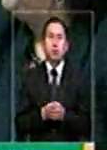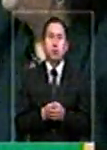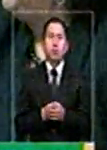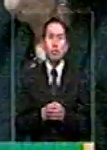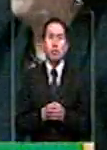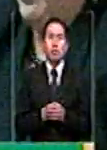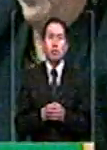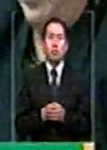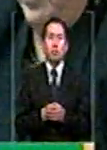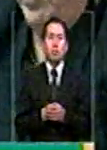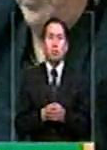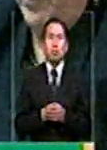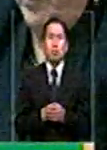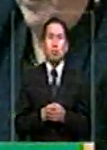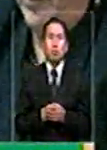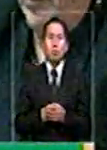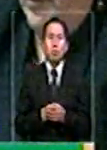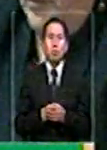tendría